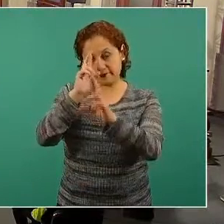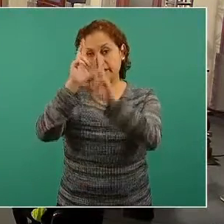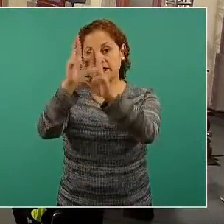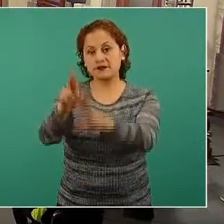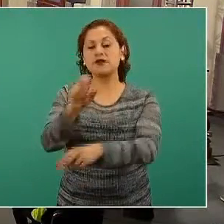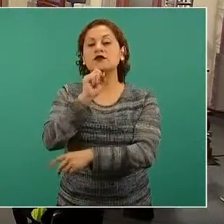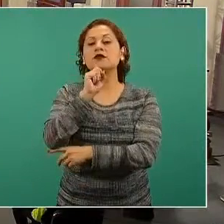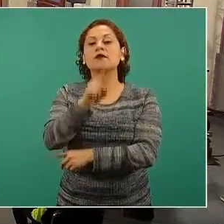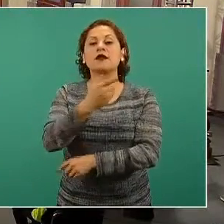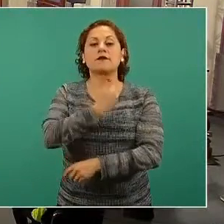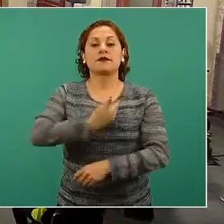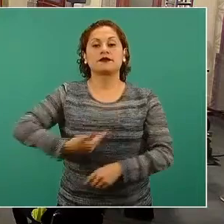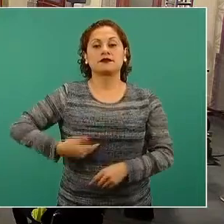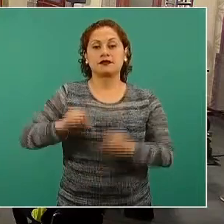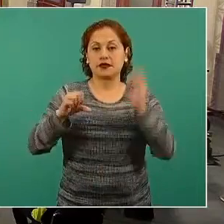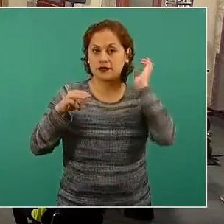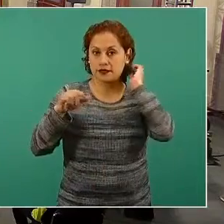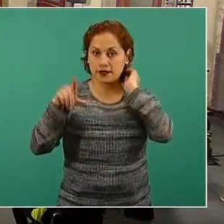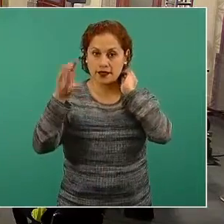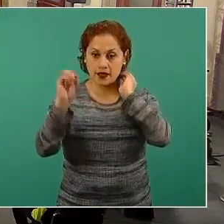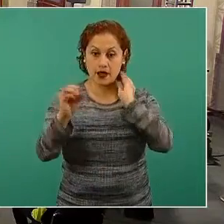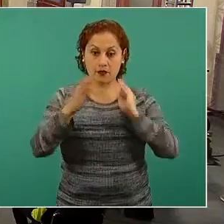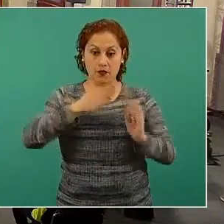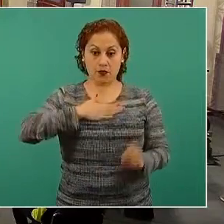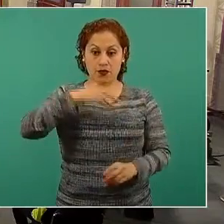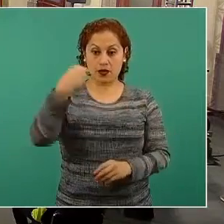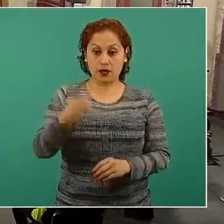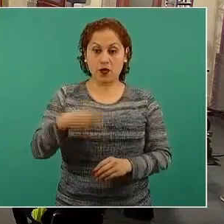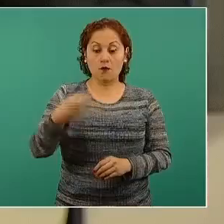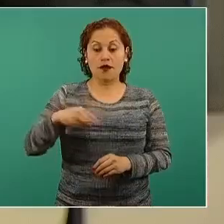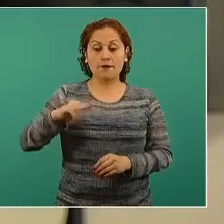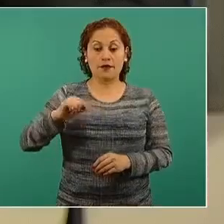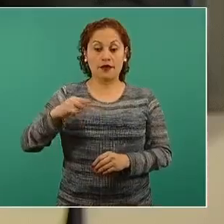Andrés Manuel López Obrador. Me llamo Miguel Ángel